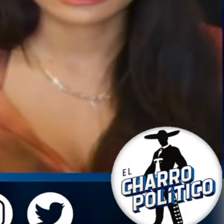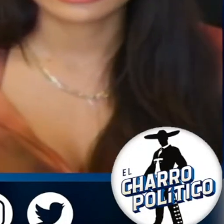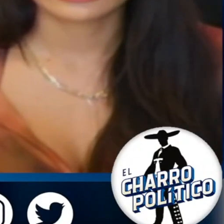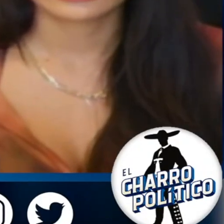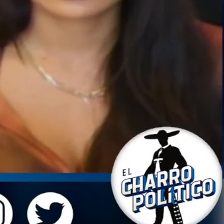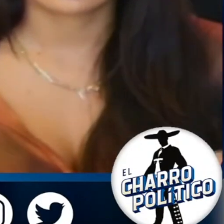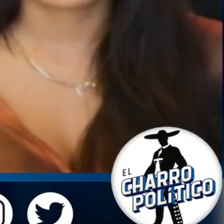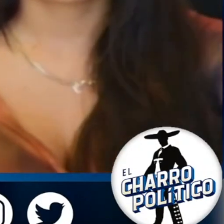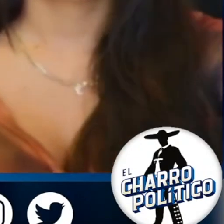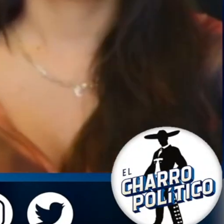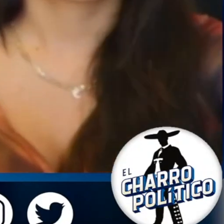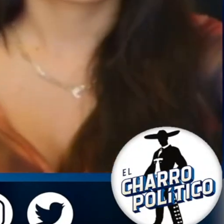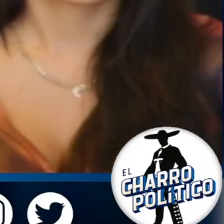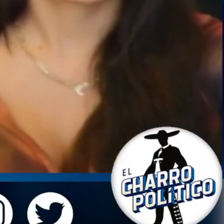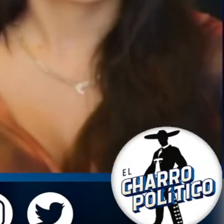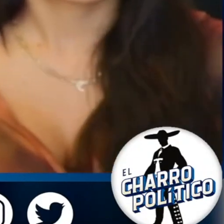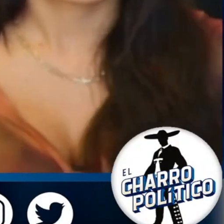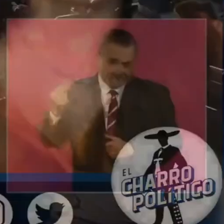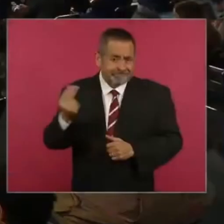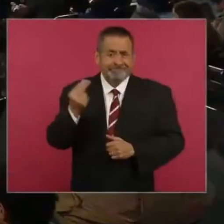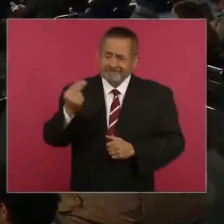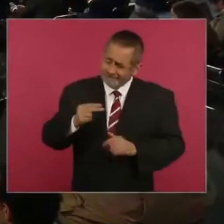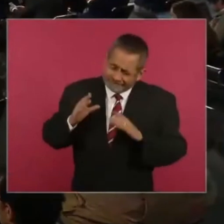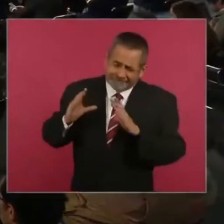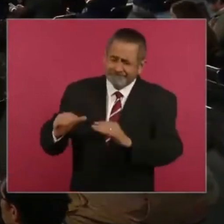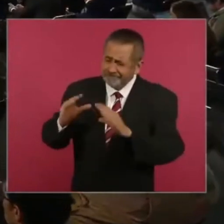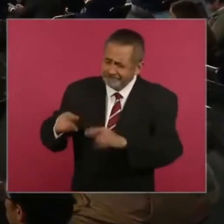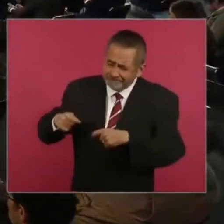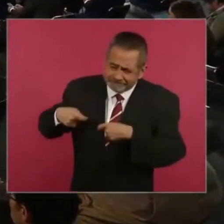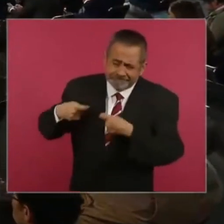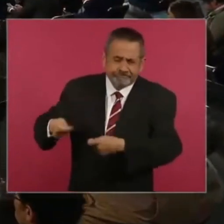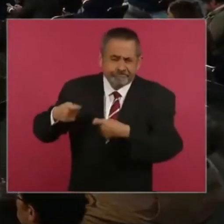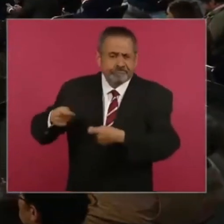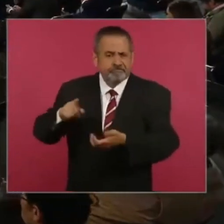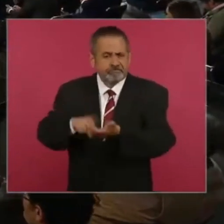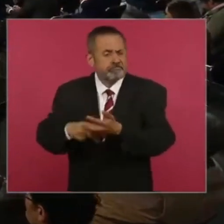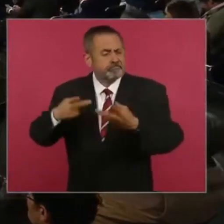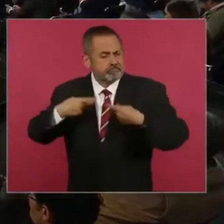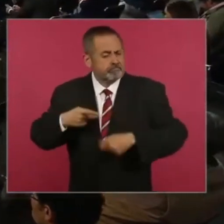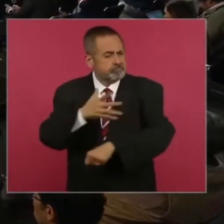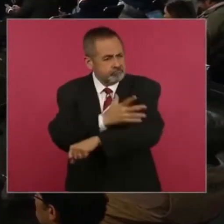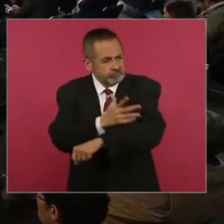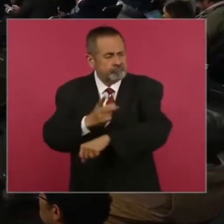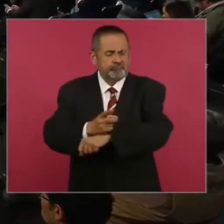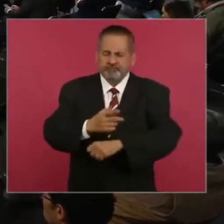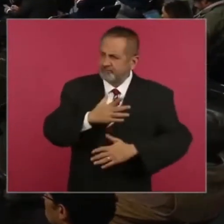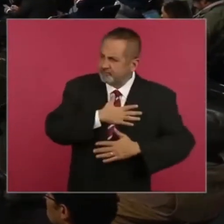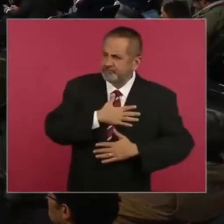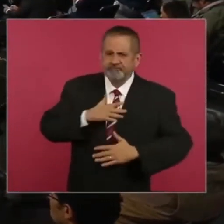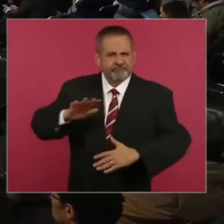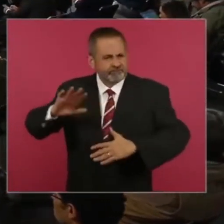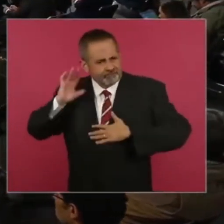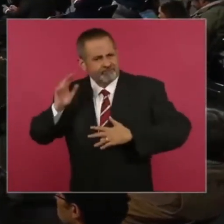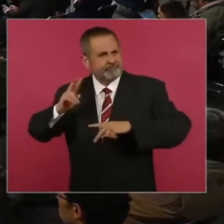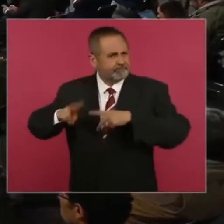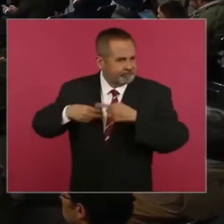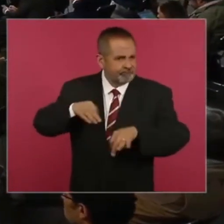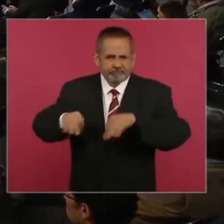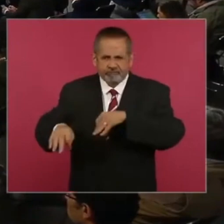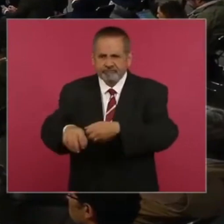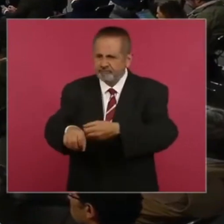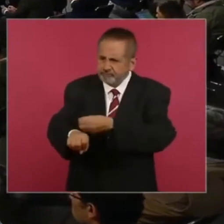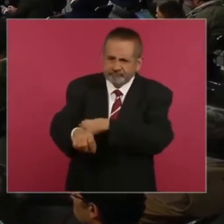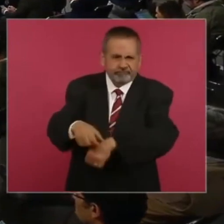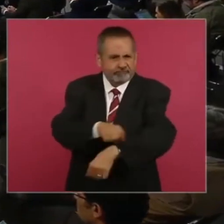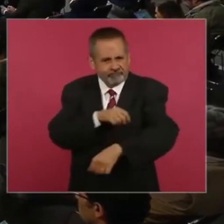Y se necesitan hombres comprometidos, mujeres comprometidas, dispuestos